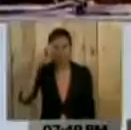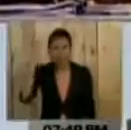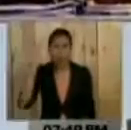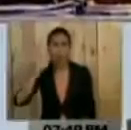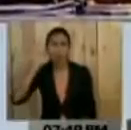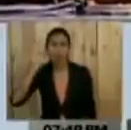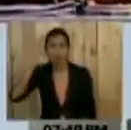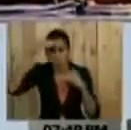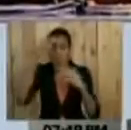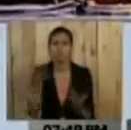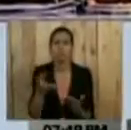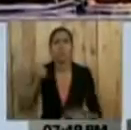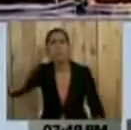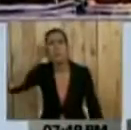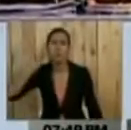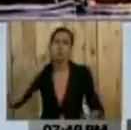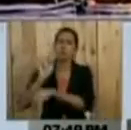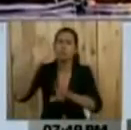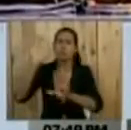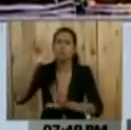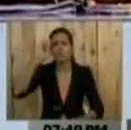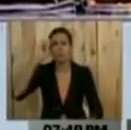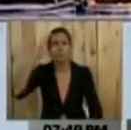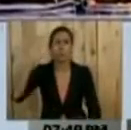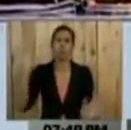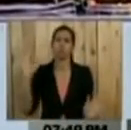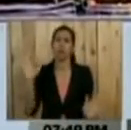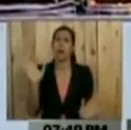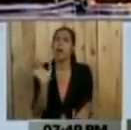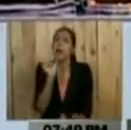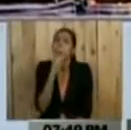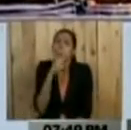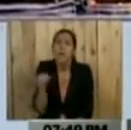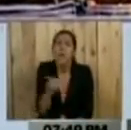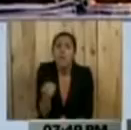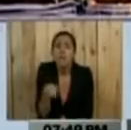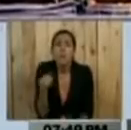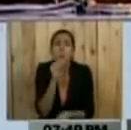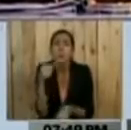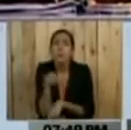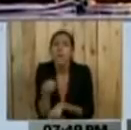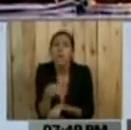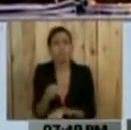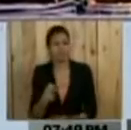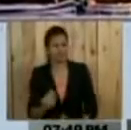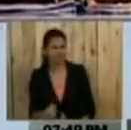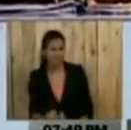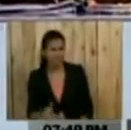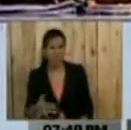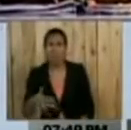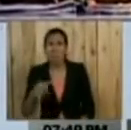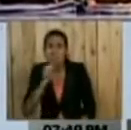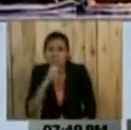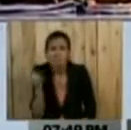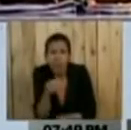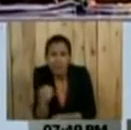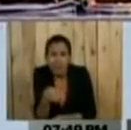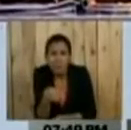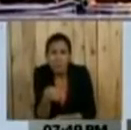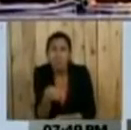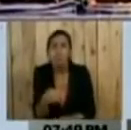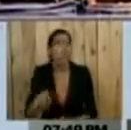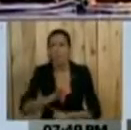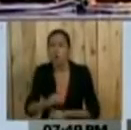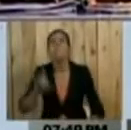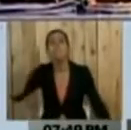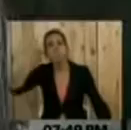Demonio te dije, chico. Ay, que es un viejito, que un viejito. Viejito, viejito, demonio